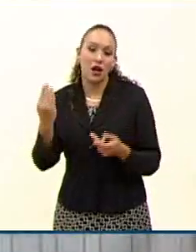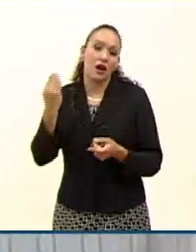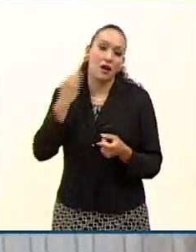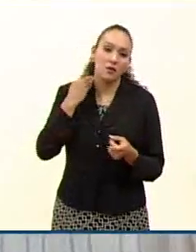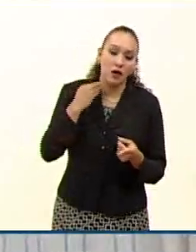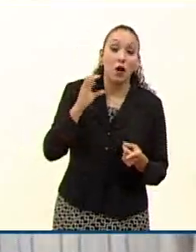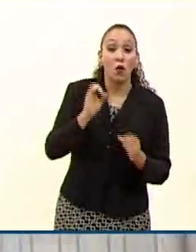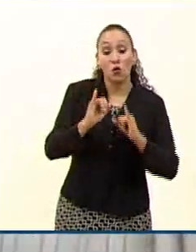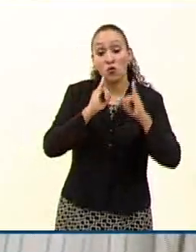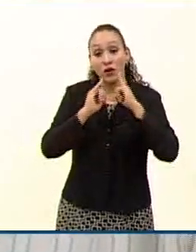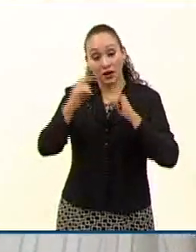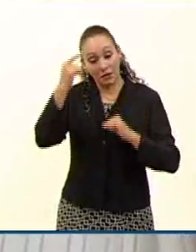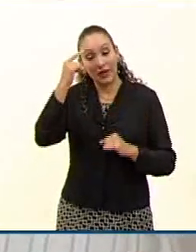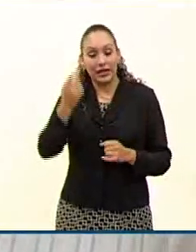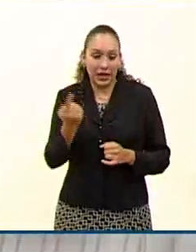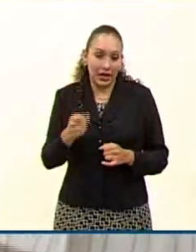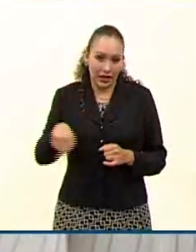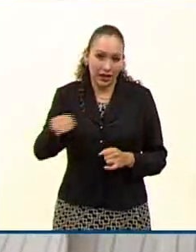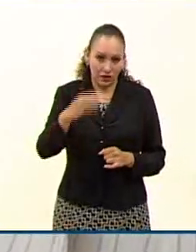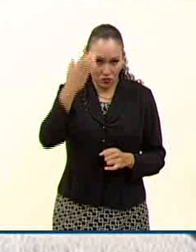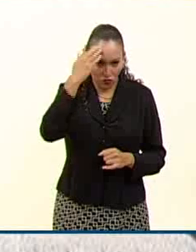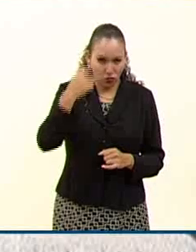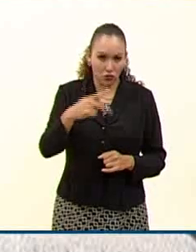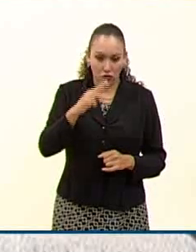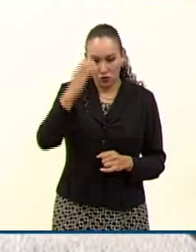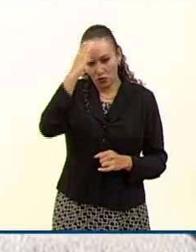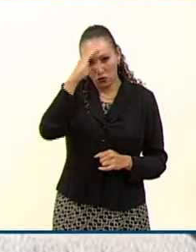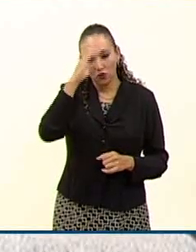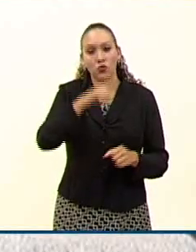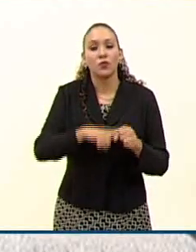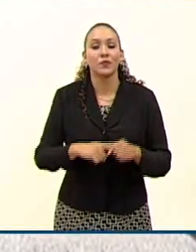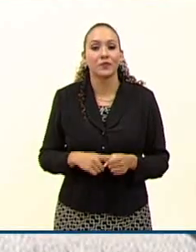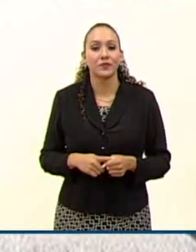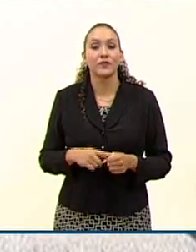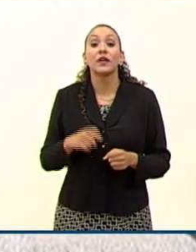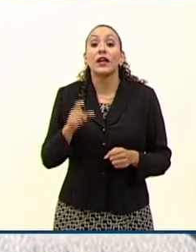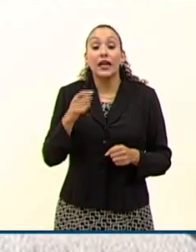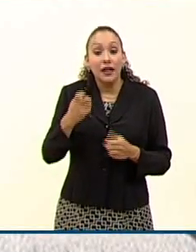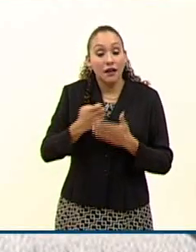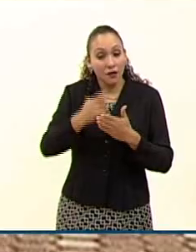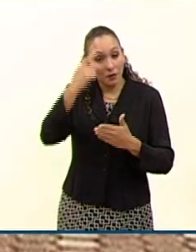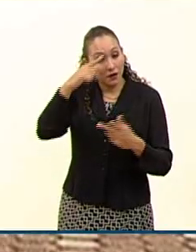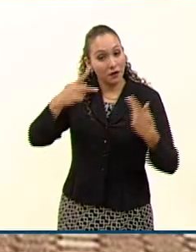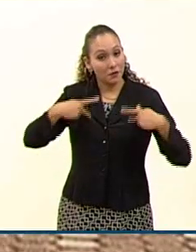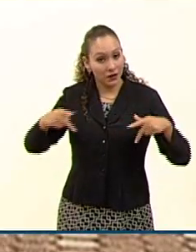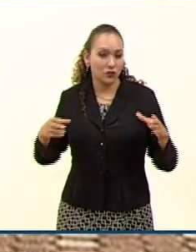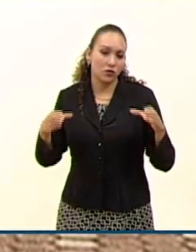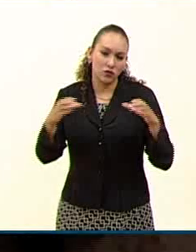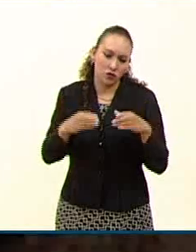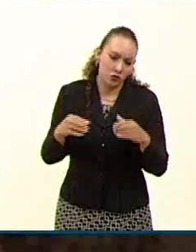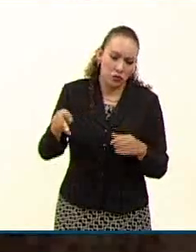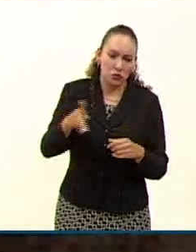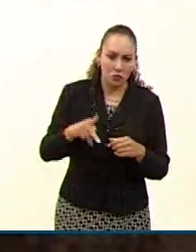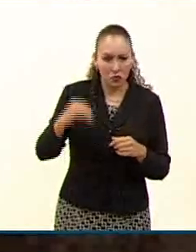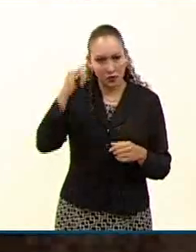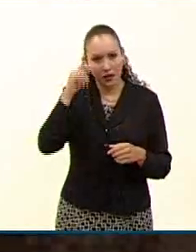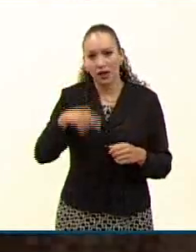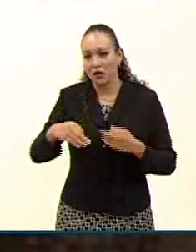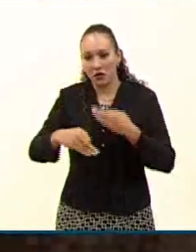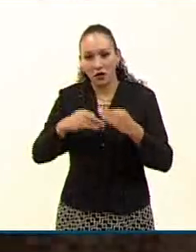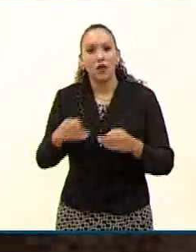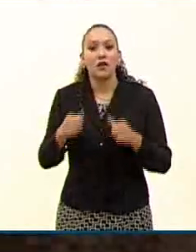de su cultura. Esta última deberá comunicar a la persona involucrada sus derechos y garantizar que sea escuchada durante el